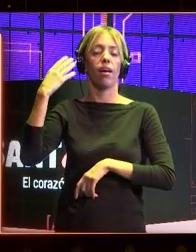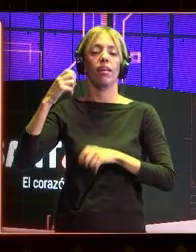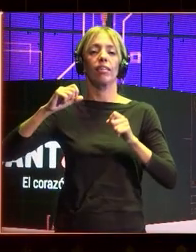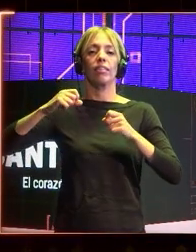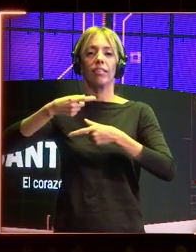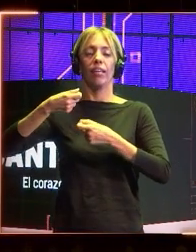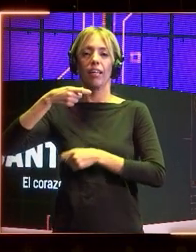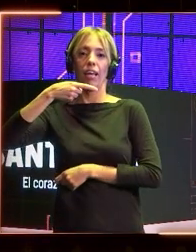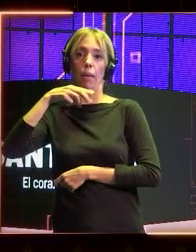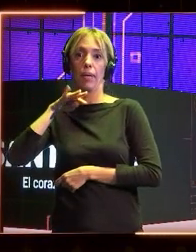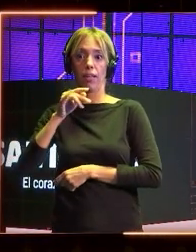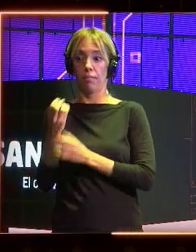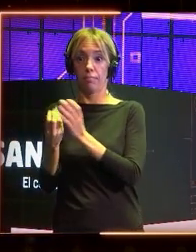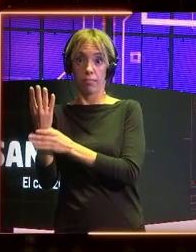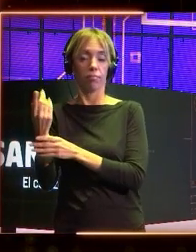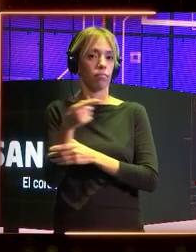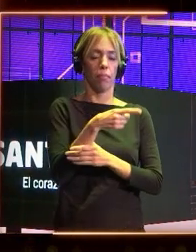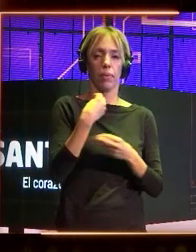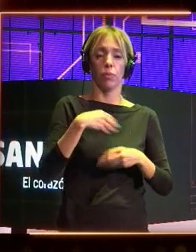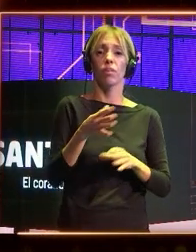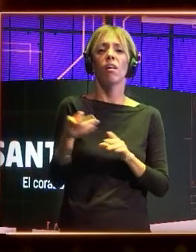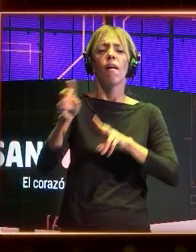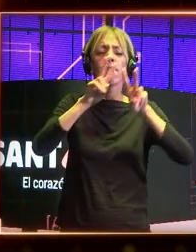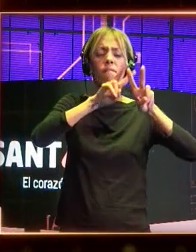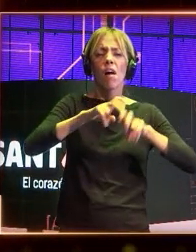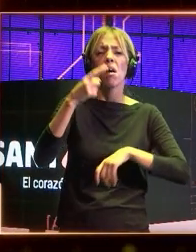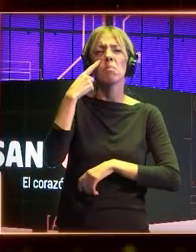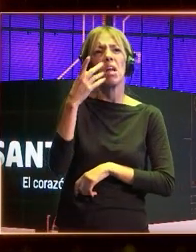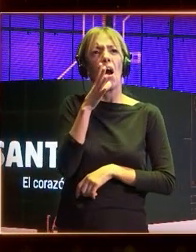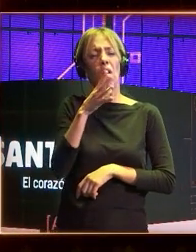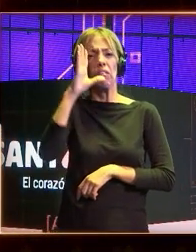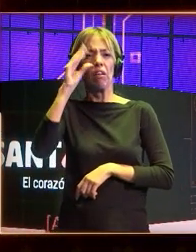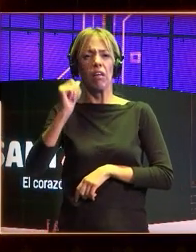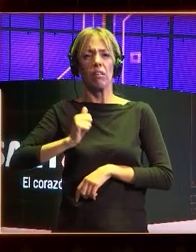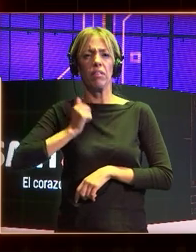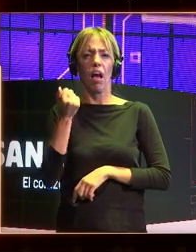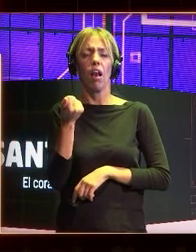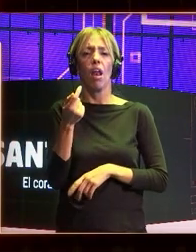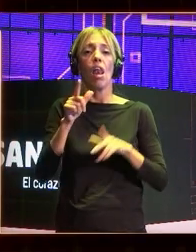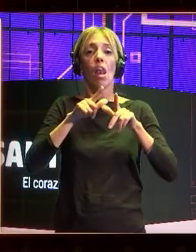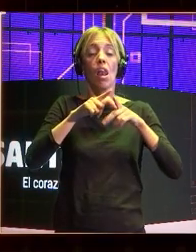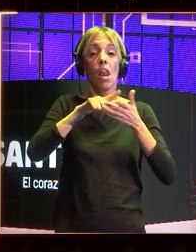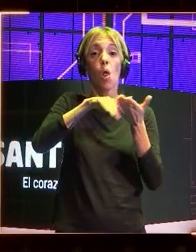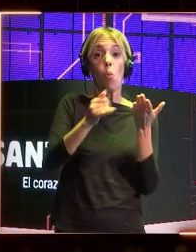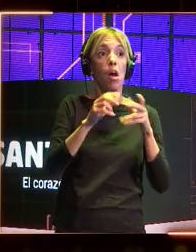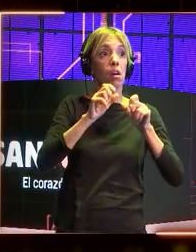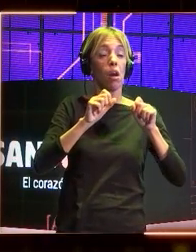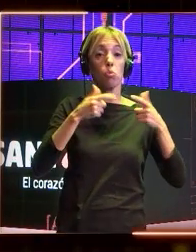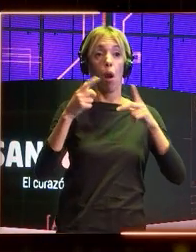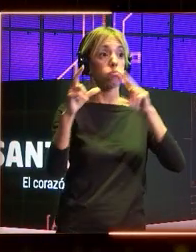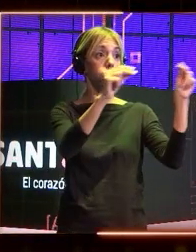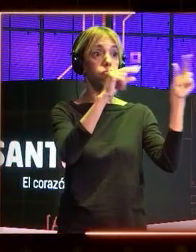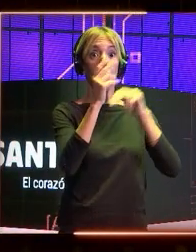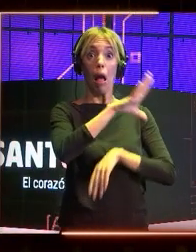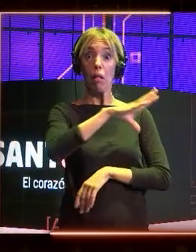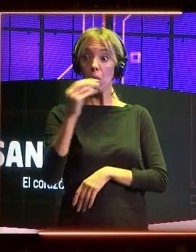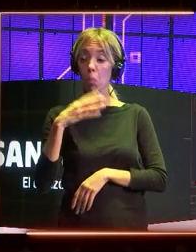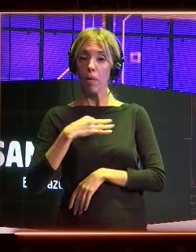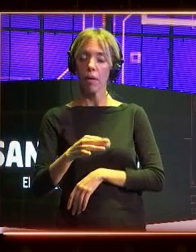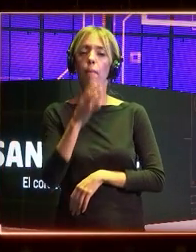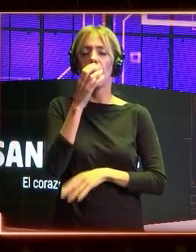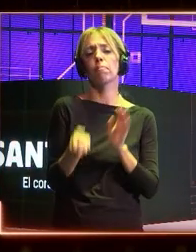gpt que como estaba investigando todo esto de Oye la i ahora puede entender el lenguaje natural Pues dijo vamos a crear un sistema llamado